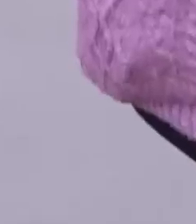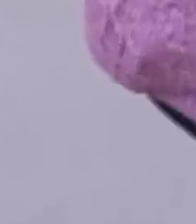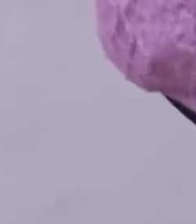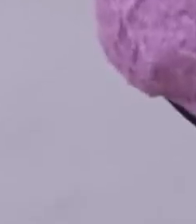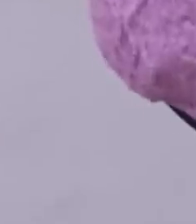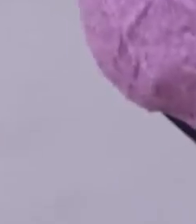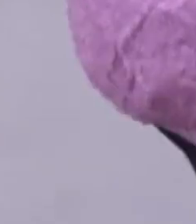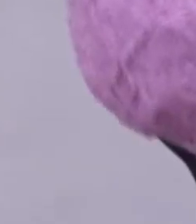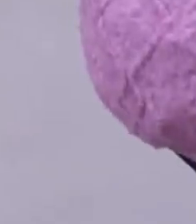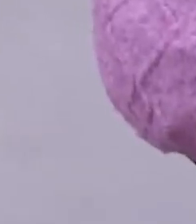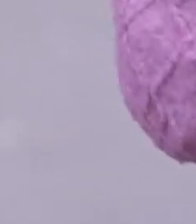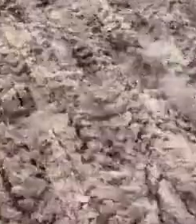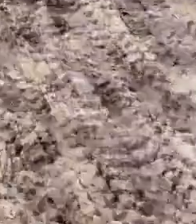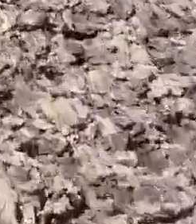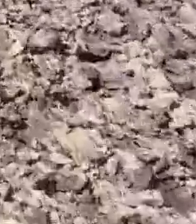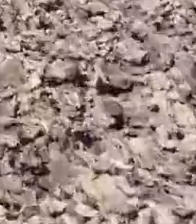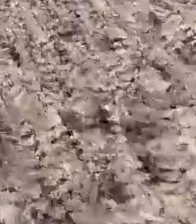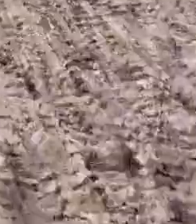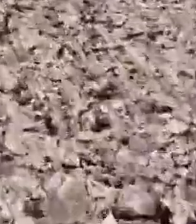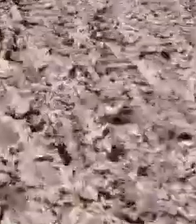presidente de la